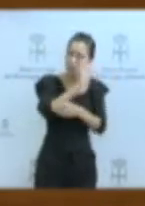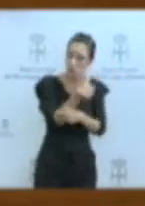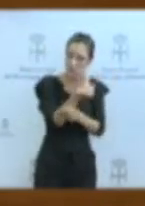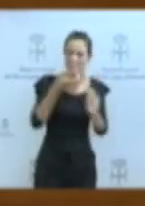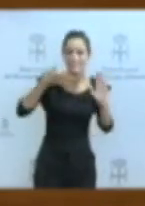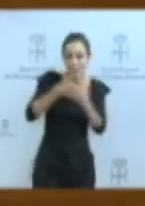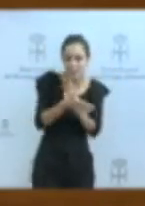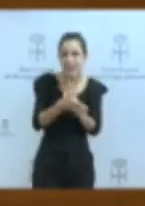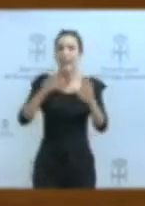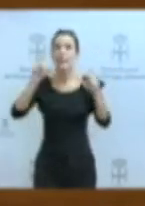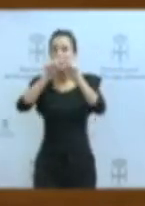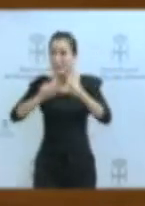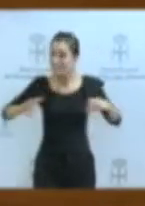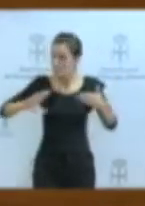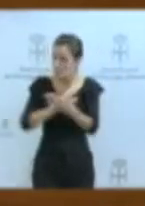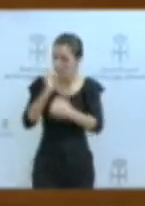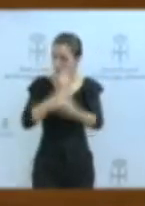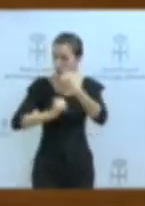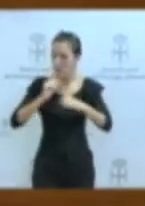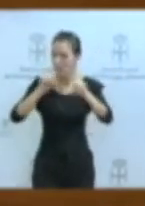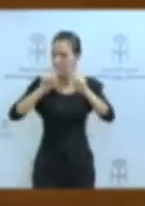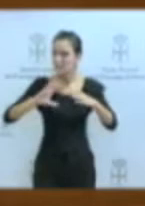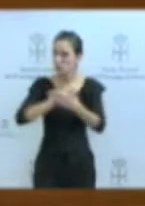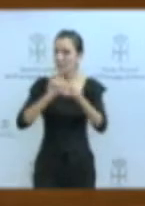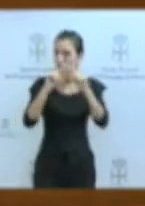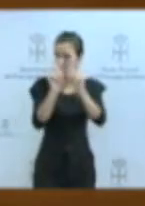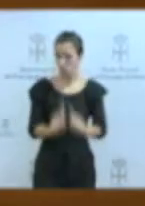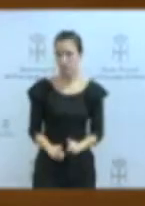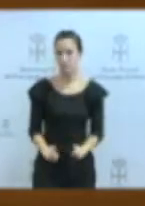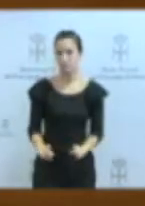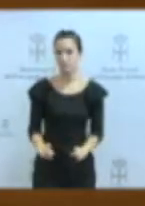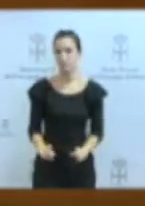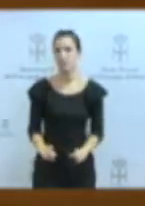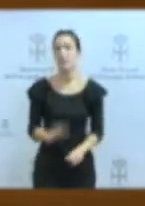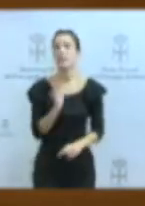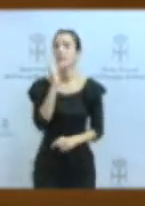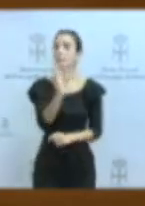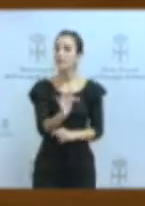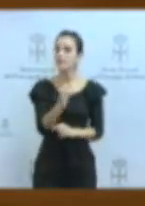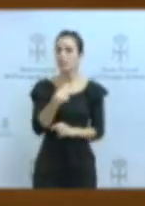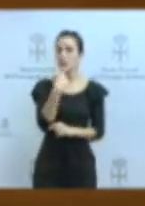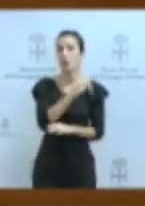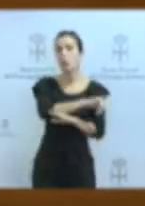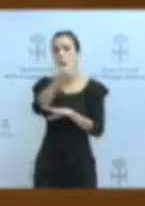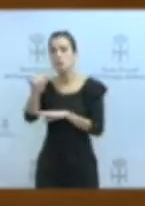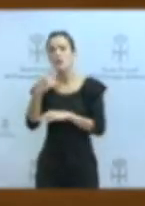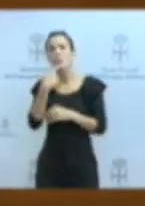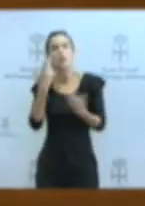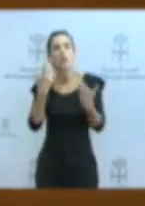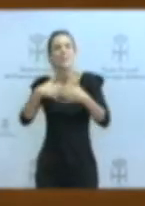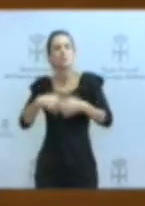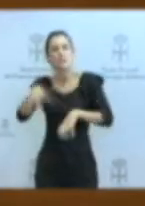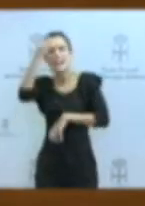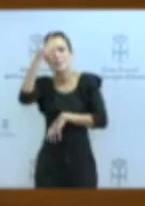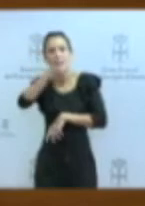pregunto, y le insisto de nuevo, con unos destinos, ¿dónde está la industria en Alemania? Usted debería saberlo. Desde luego no está en el área de Frankfurt,